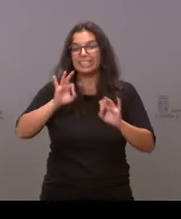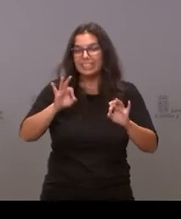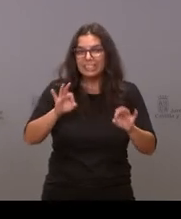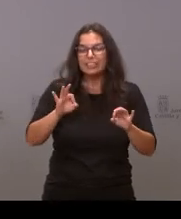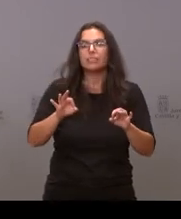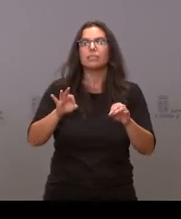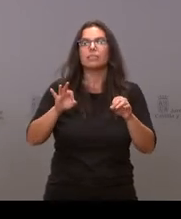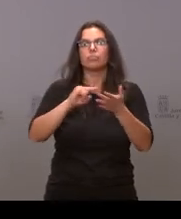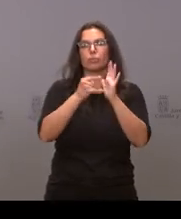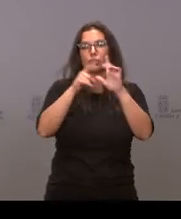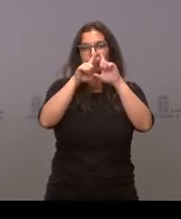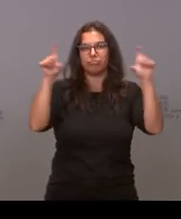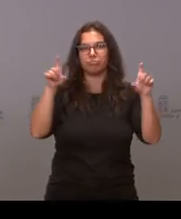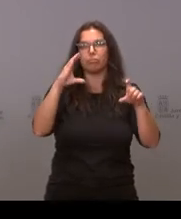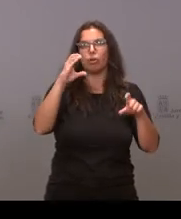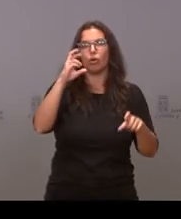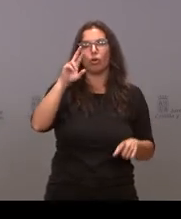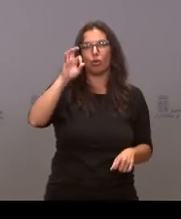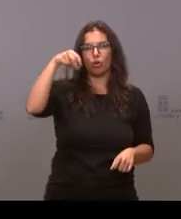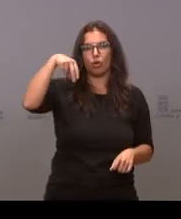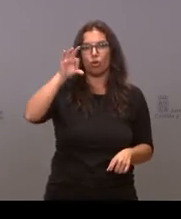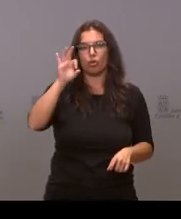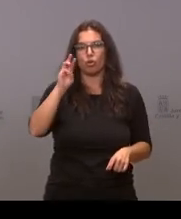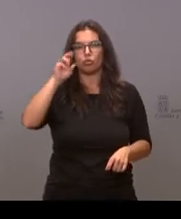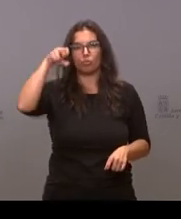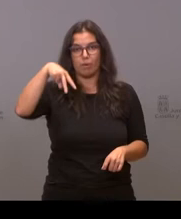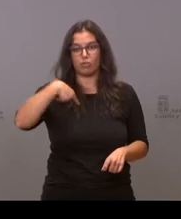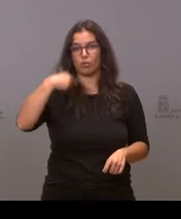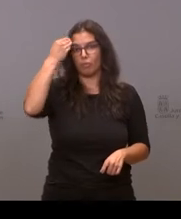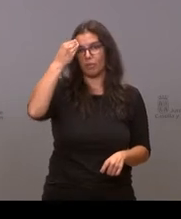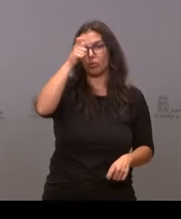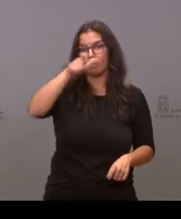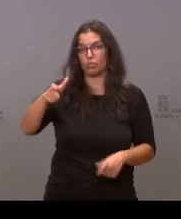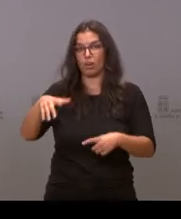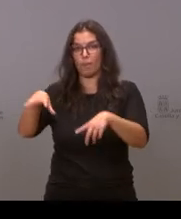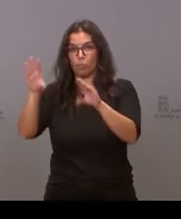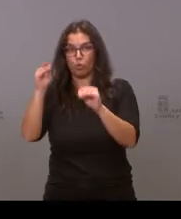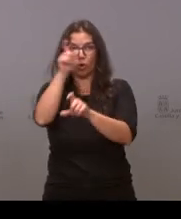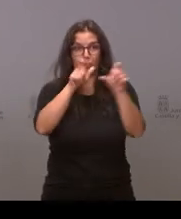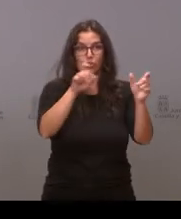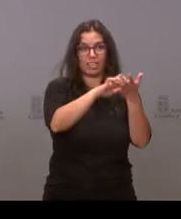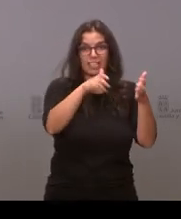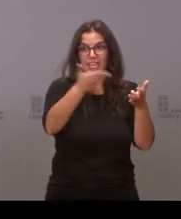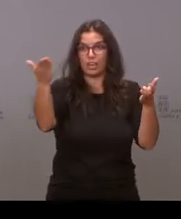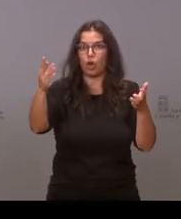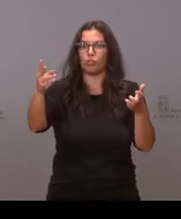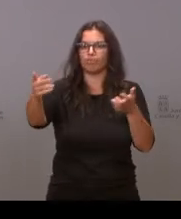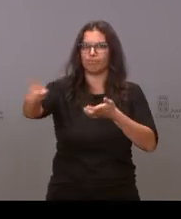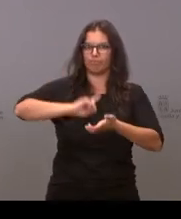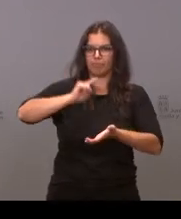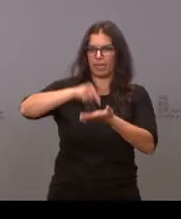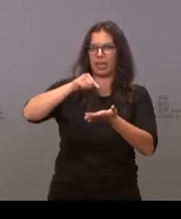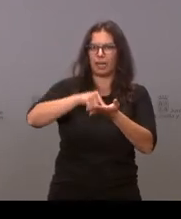yo creo que eso es lo que nos reclaman las personas de burgos y de castilla y león' que estemos preocupados de